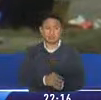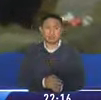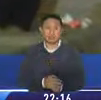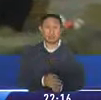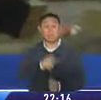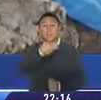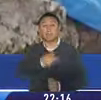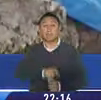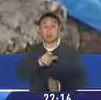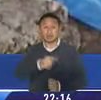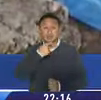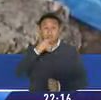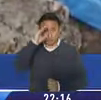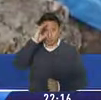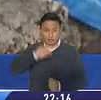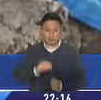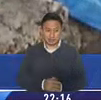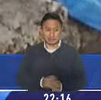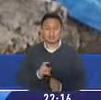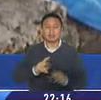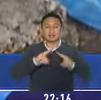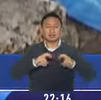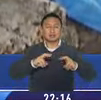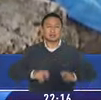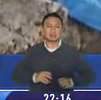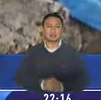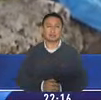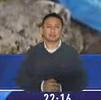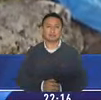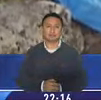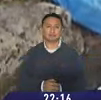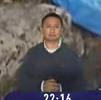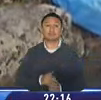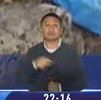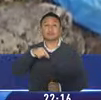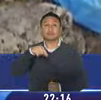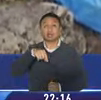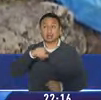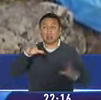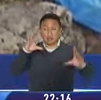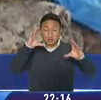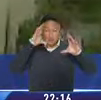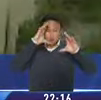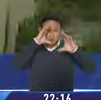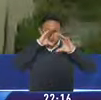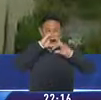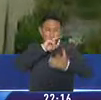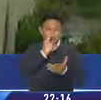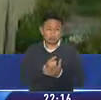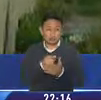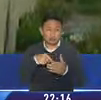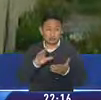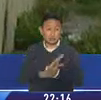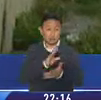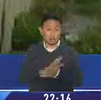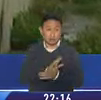de los moradores la policía debería investigar. Y como aquí esto es oscuro, la verdad es que sí es oscuro, porque aquí este colegio,